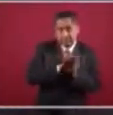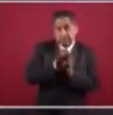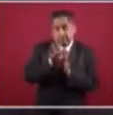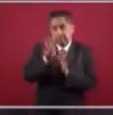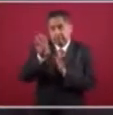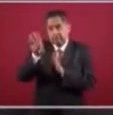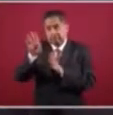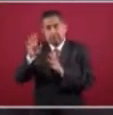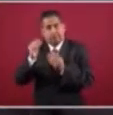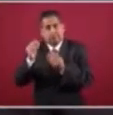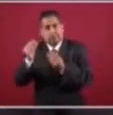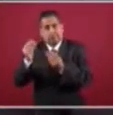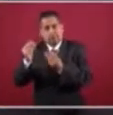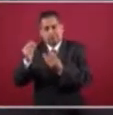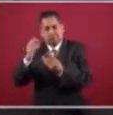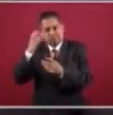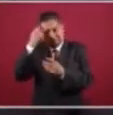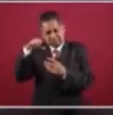desmesurado,